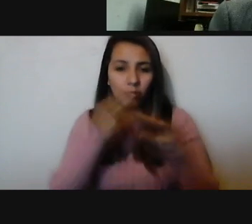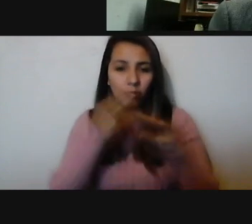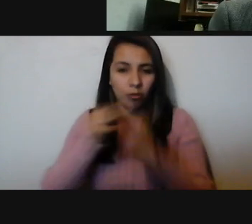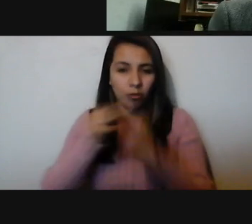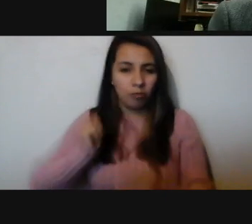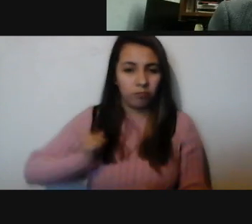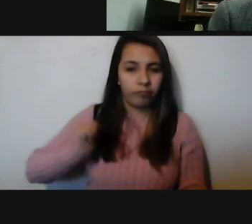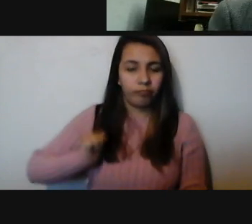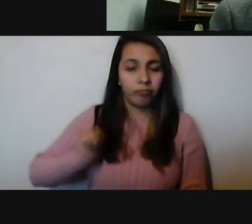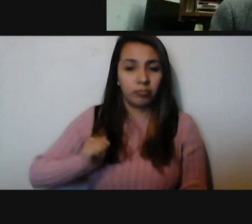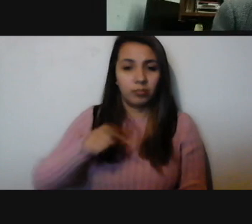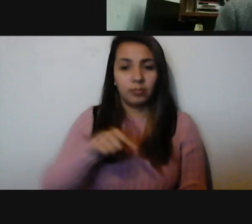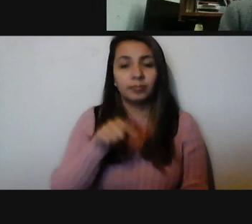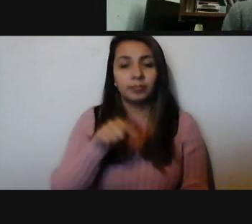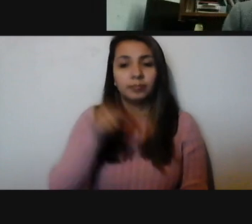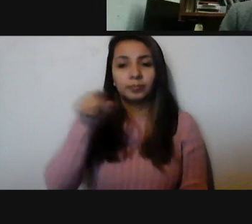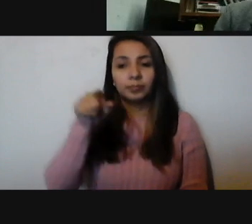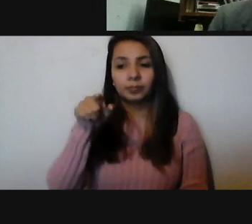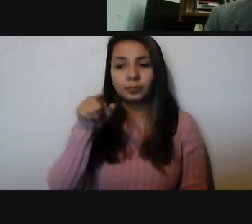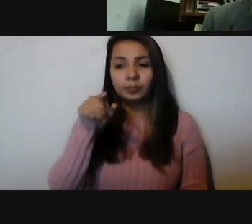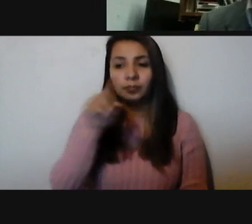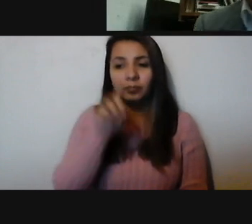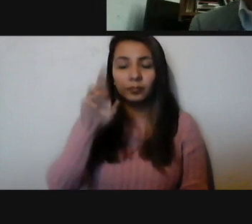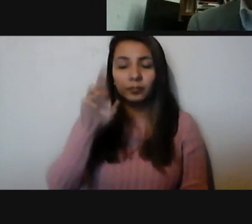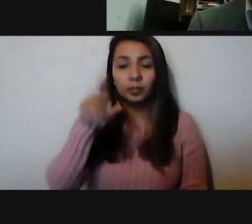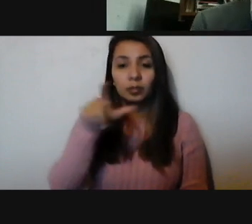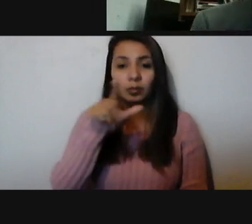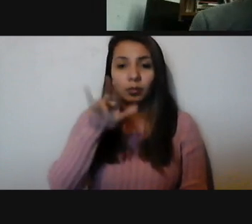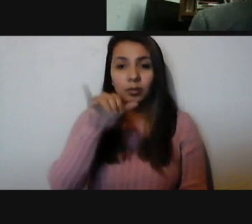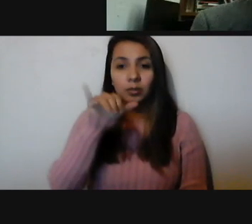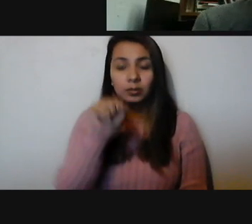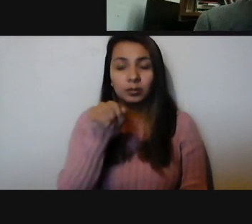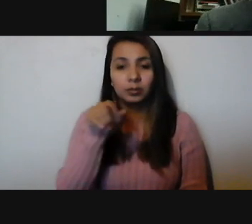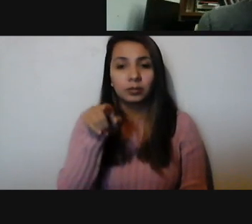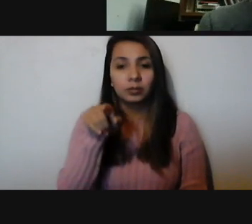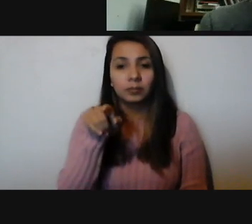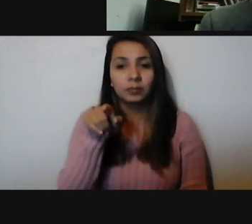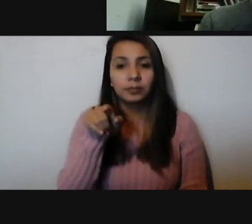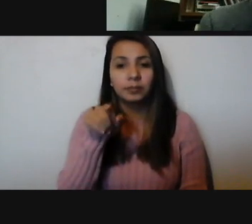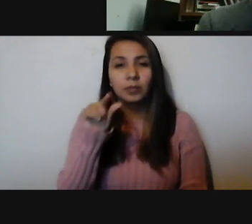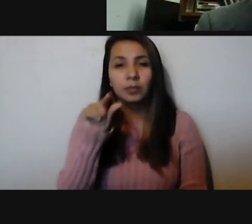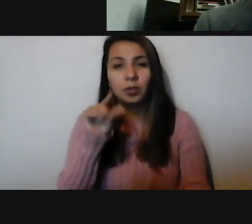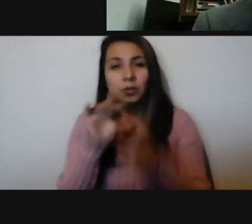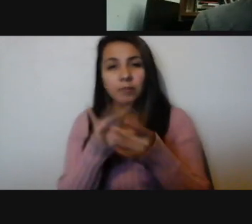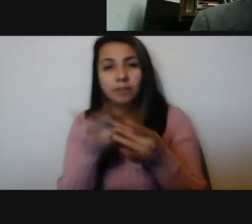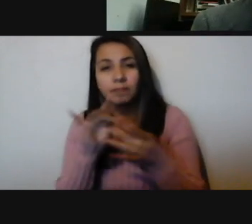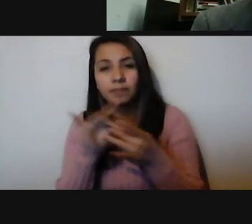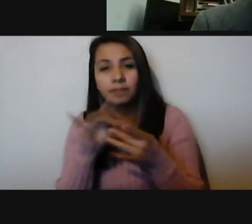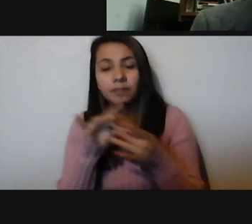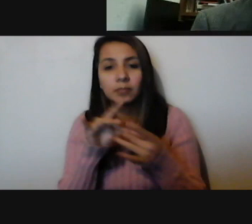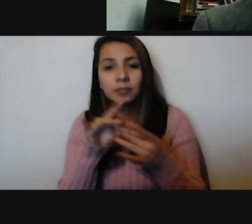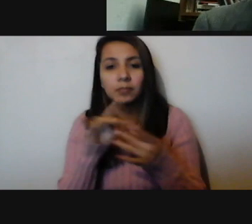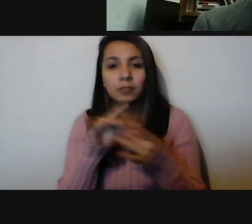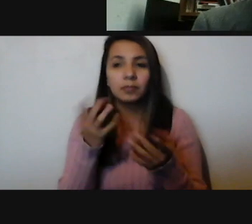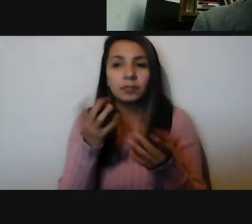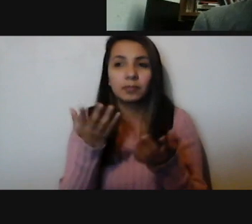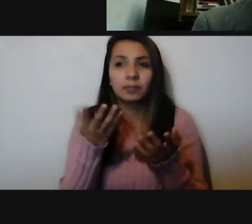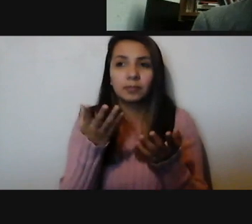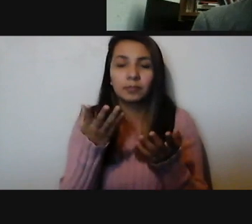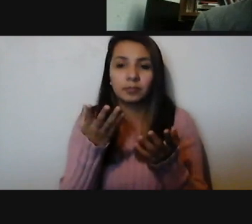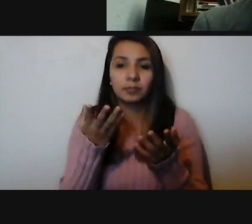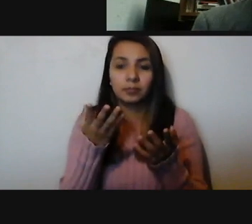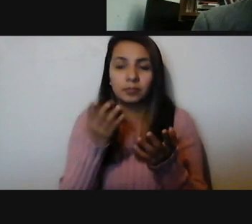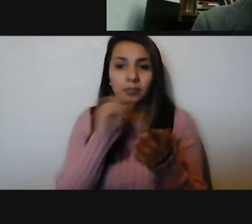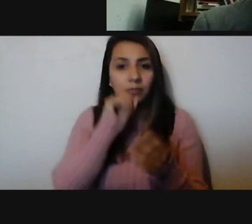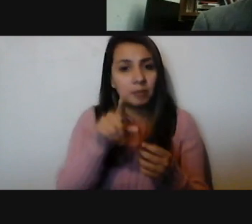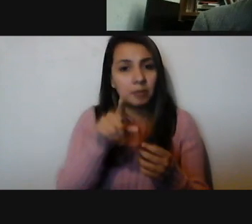clase sobre la Tierra Primitiva, es mencionar al doctor Luis Herrera, ¿no? Si nos podía decir un